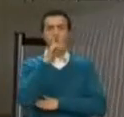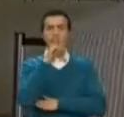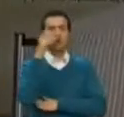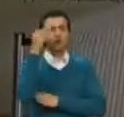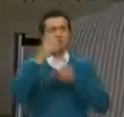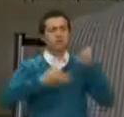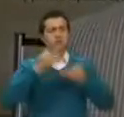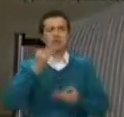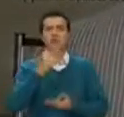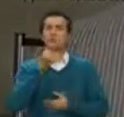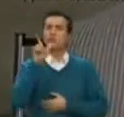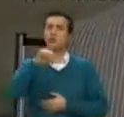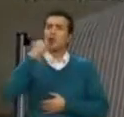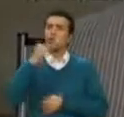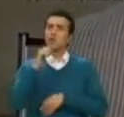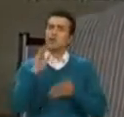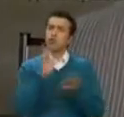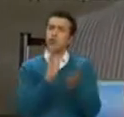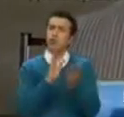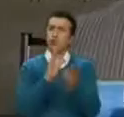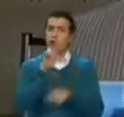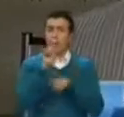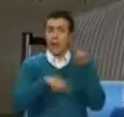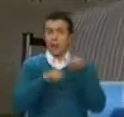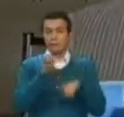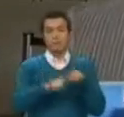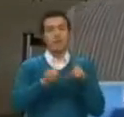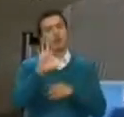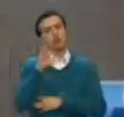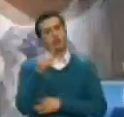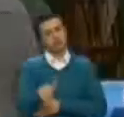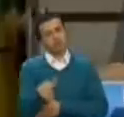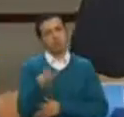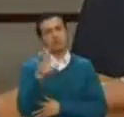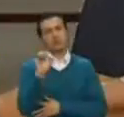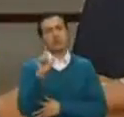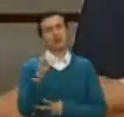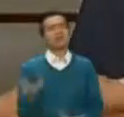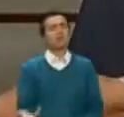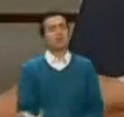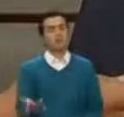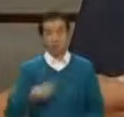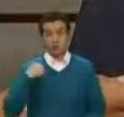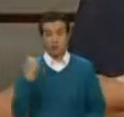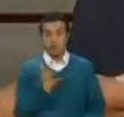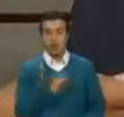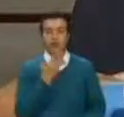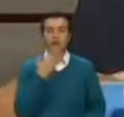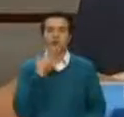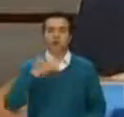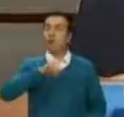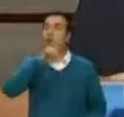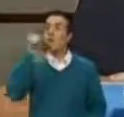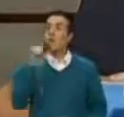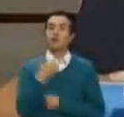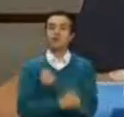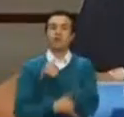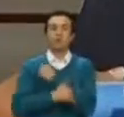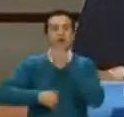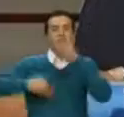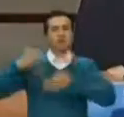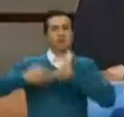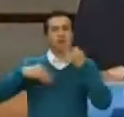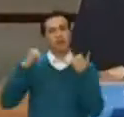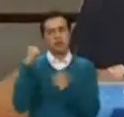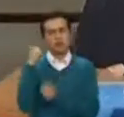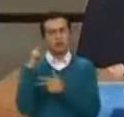a que le juzgue el amigote del socio que está en UNASUR o en CELAC. Por Dios. No podemos nosotros someternos a una jurisdicción